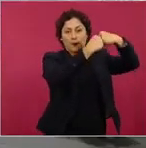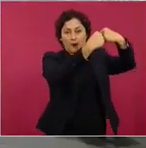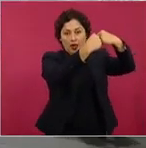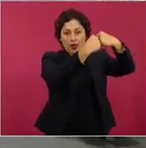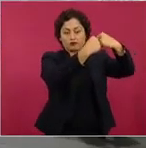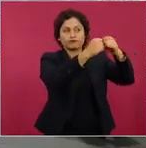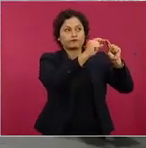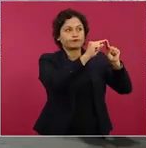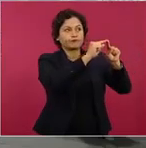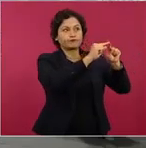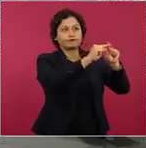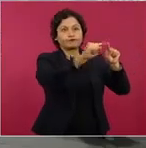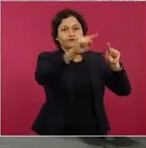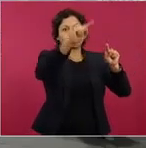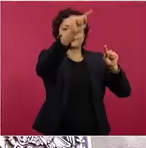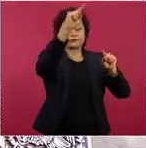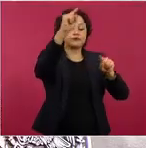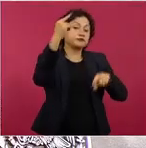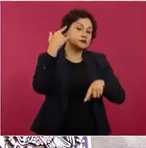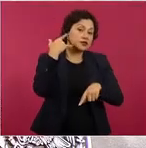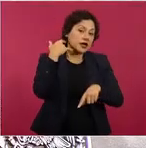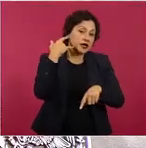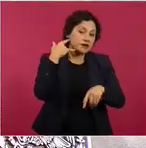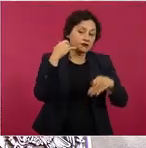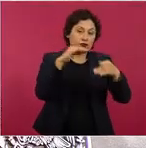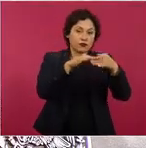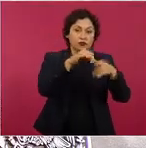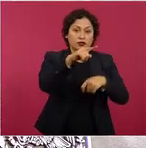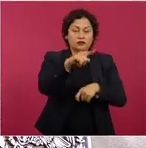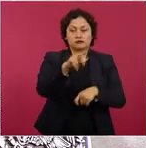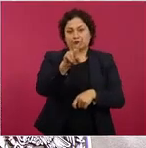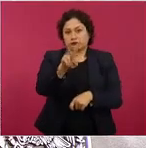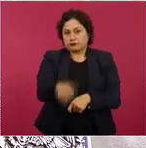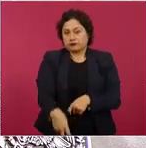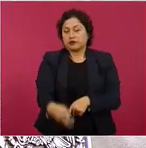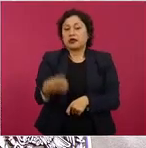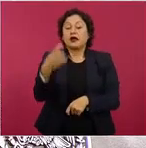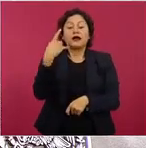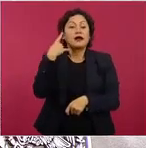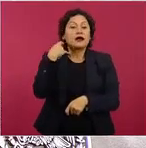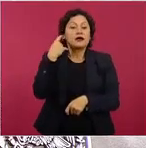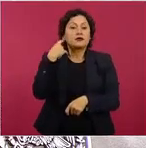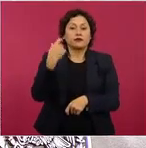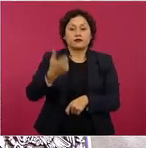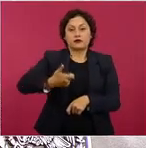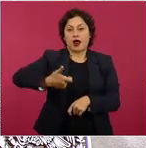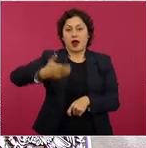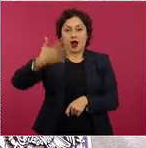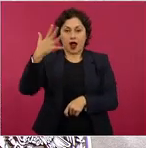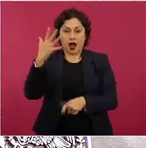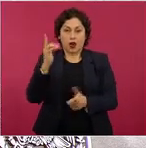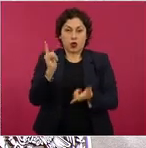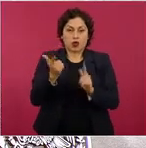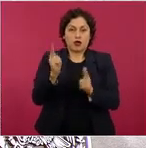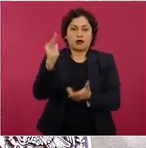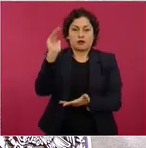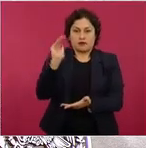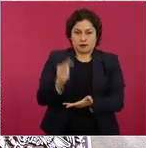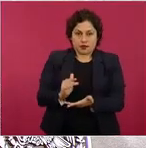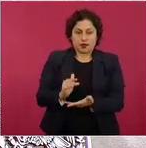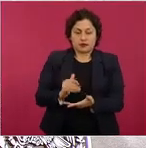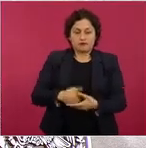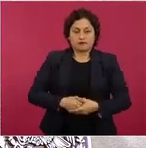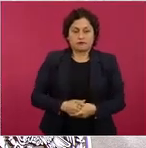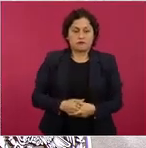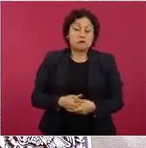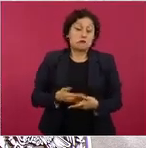hasta California, ahí sí, en California es más cara la gasolina que en Texas. Pero